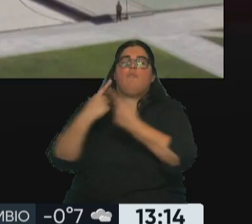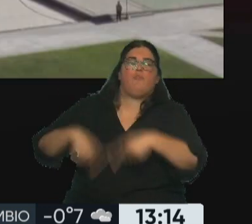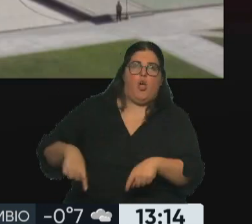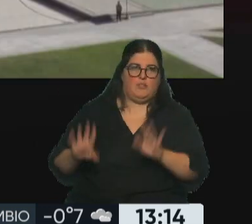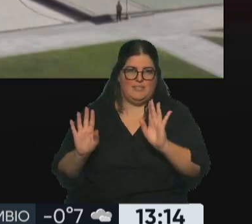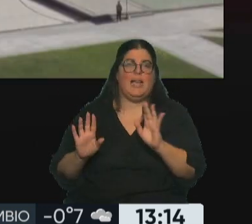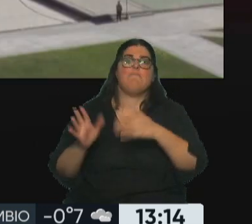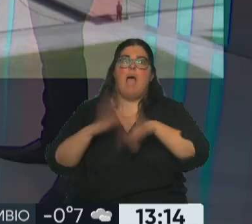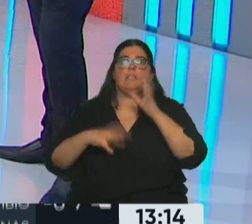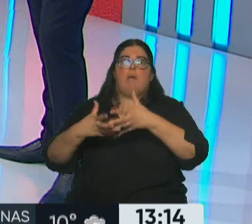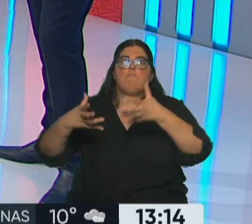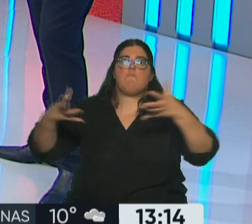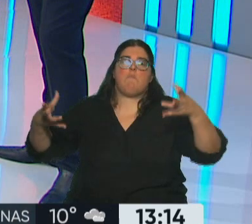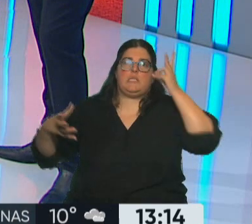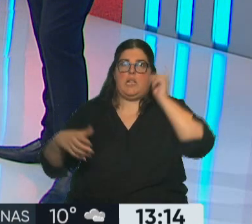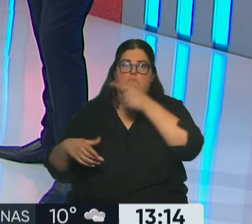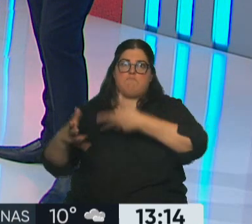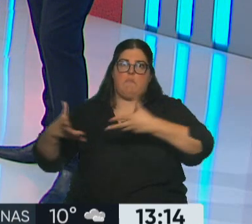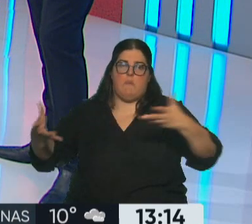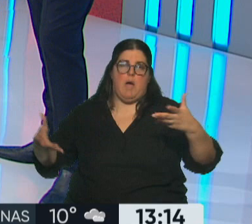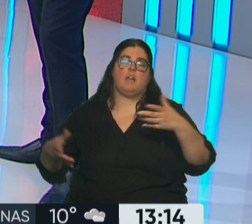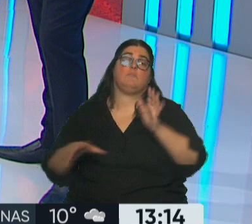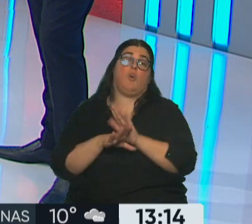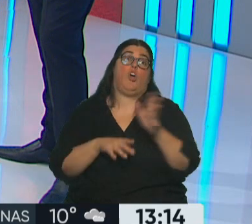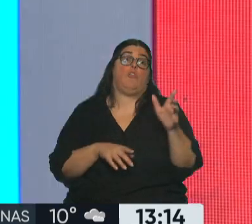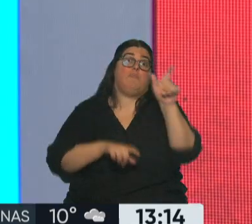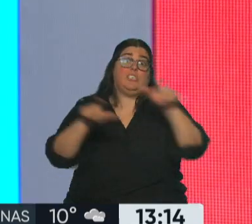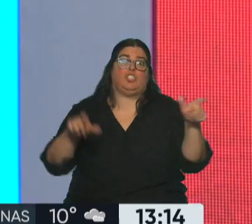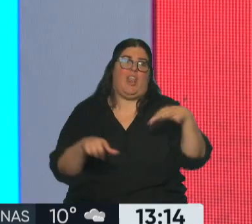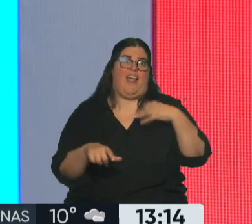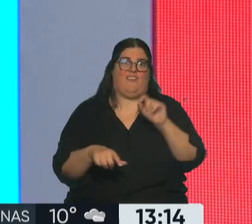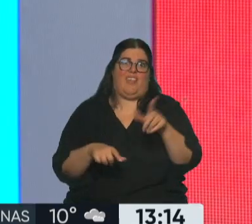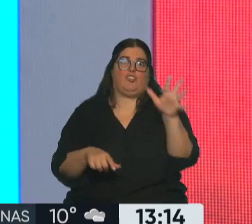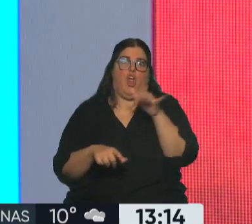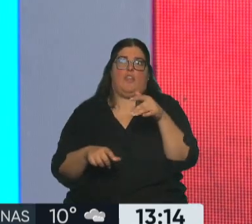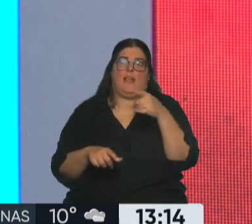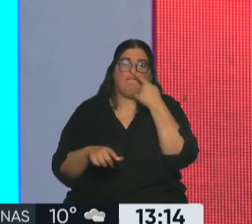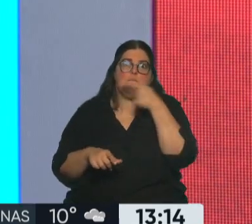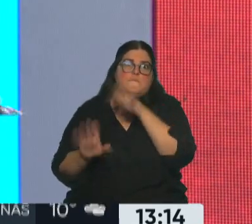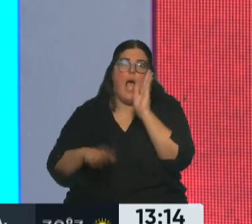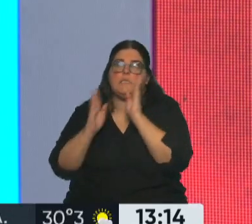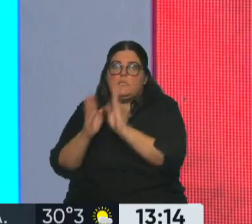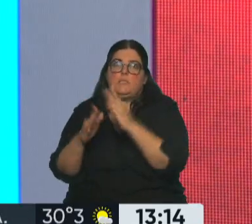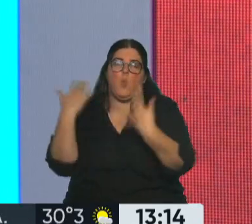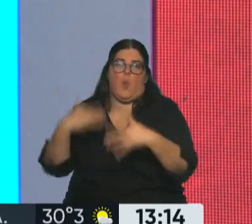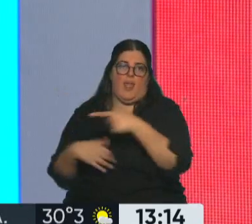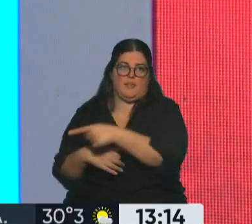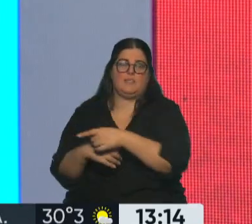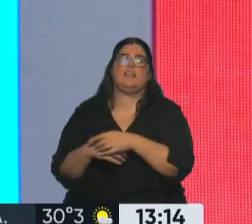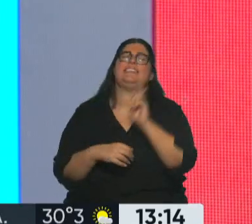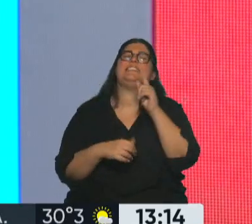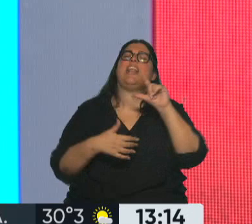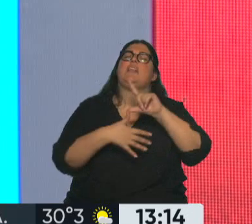eso pasó a ser un tema al menos de más relevancia en la vida cotidiana de los chilenos. Sí, por eso, digo el sentido común que impera en Latinoamérica, que también